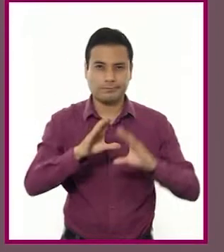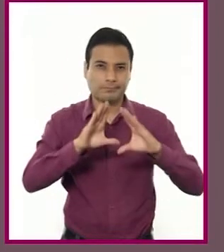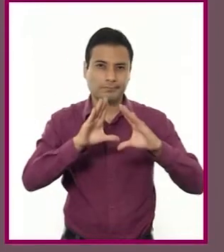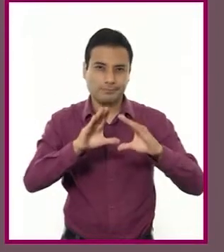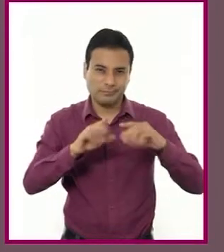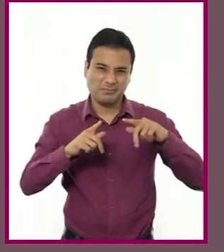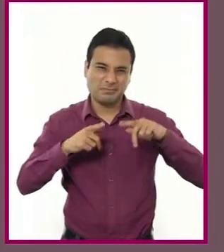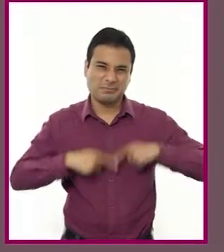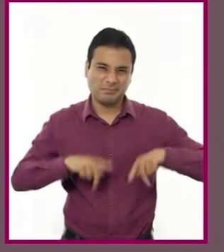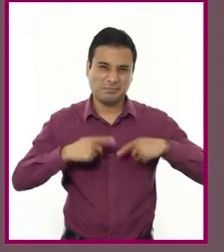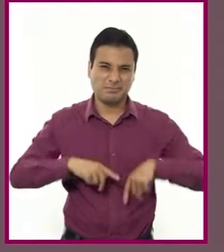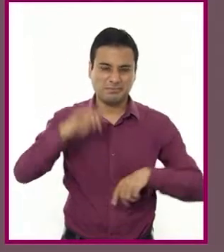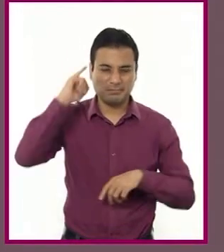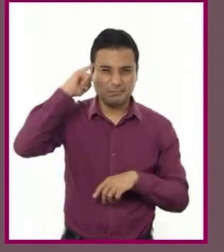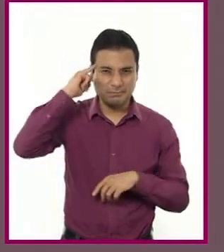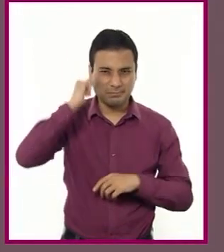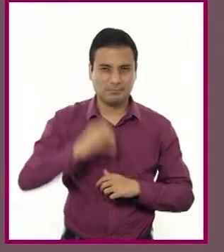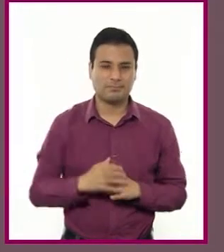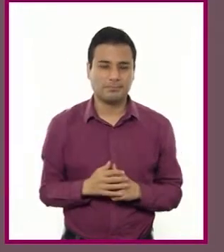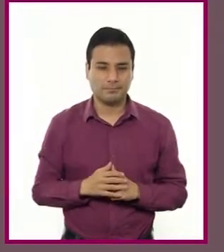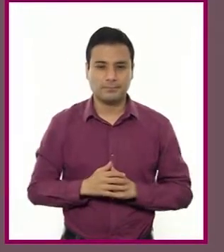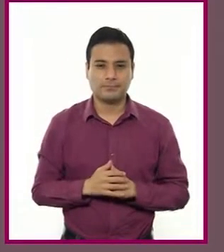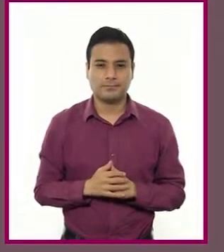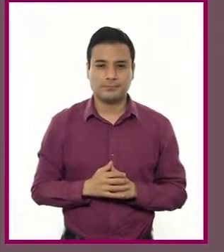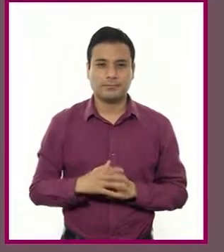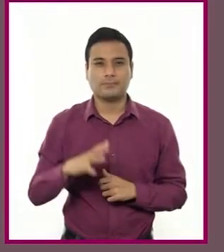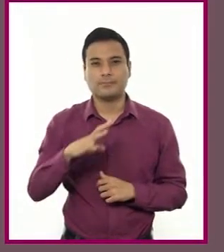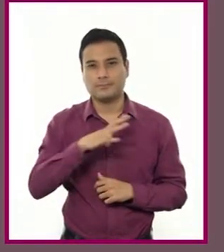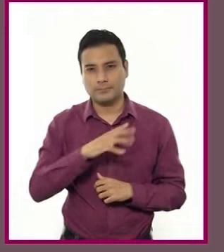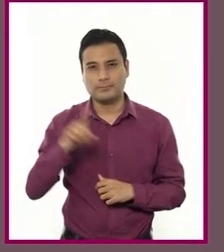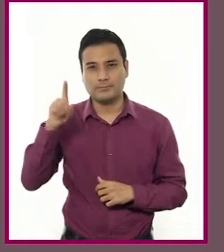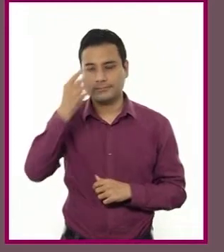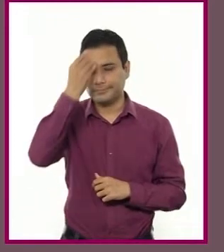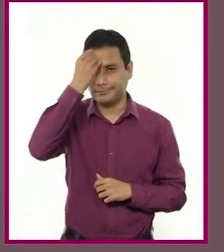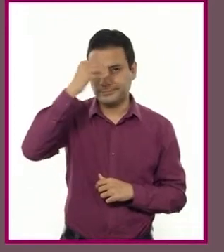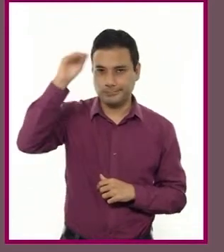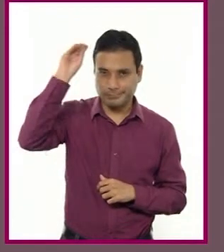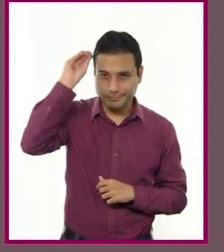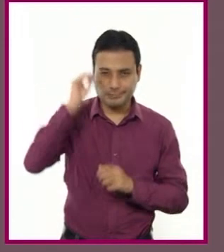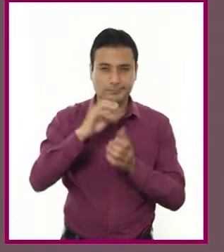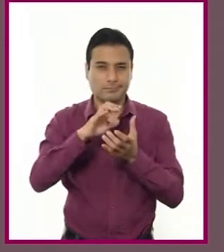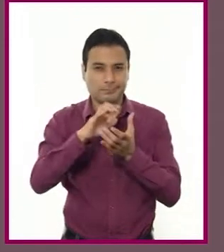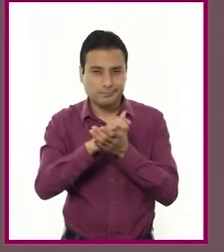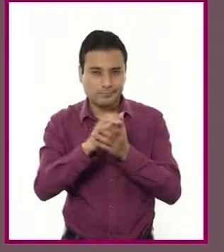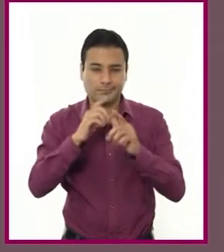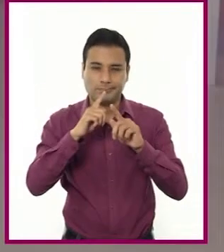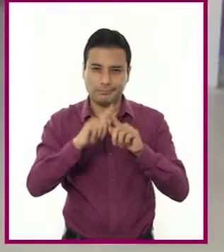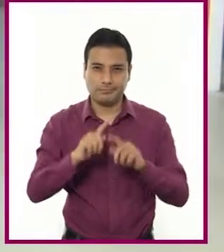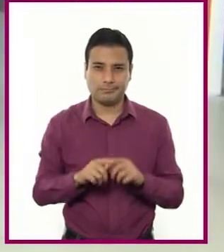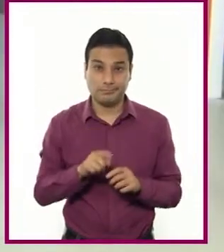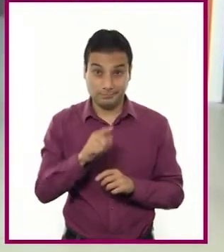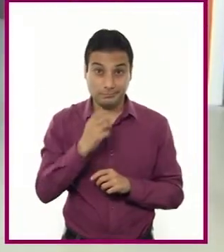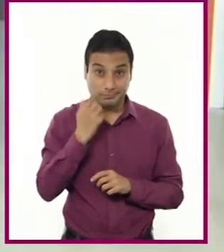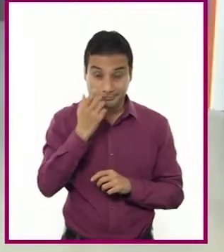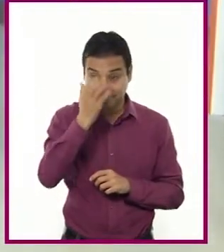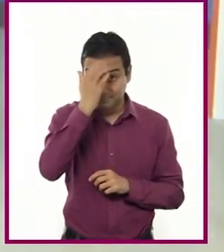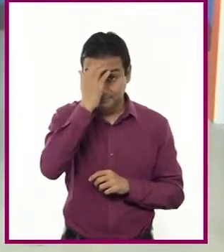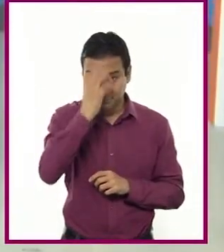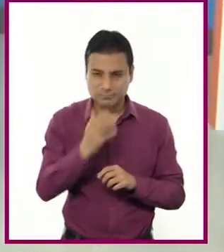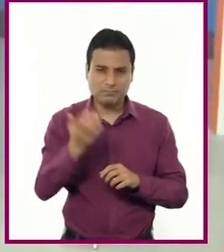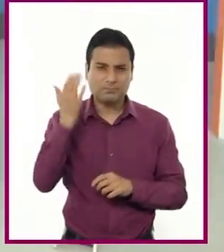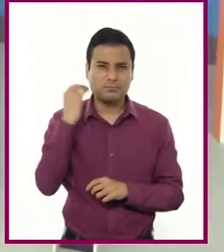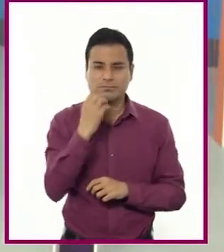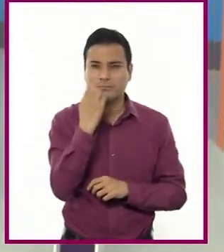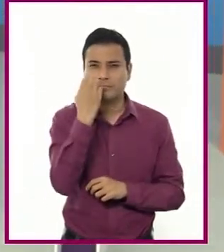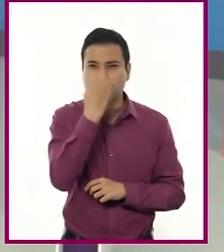representados diversos aspectos de la tradición cristiana, como el bautismo y el matrimonio. ¿Quieren conocer sobre la educación en la